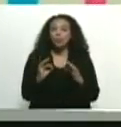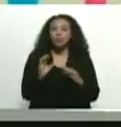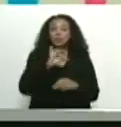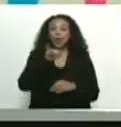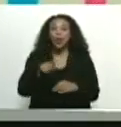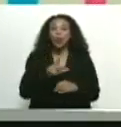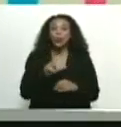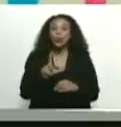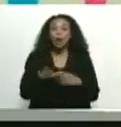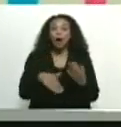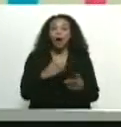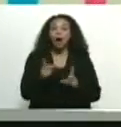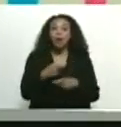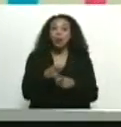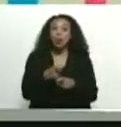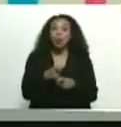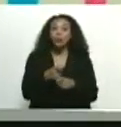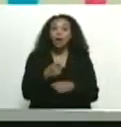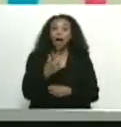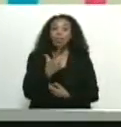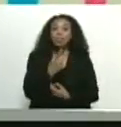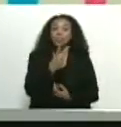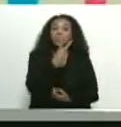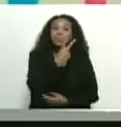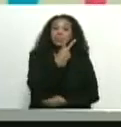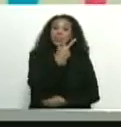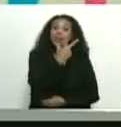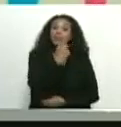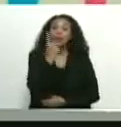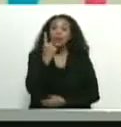julio, agosto, estamos a 31 de julio, ¿verdad?